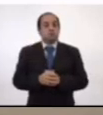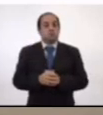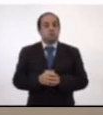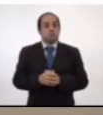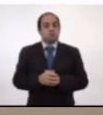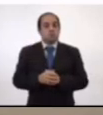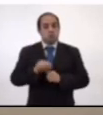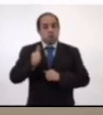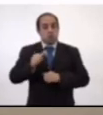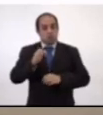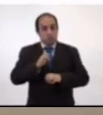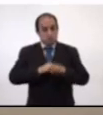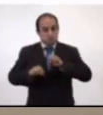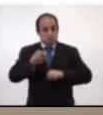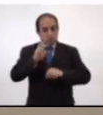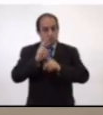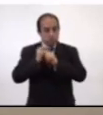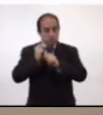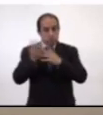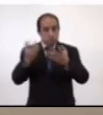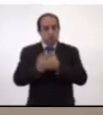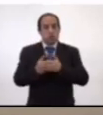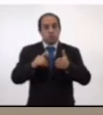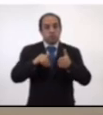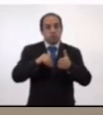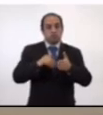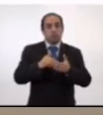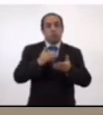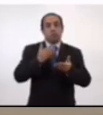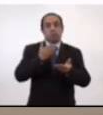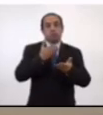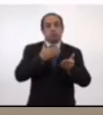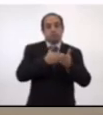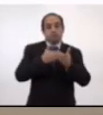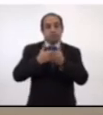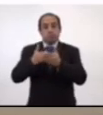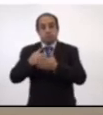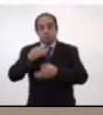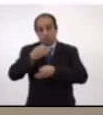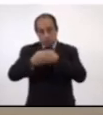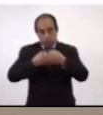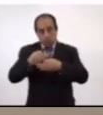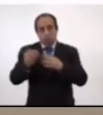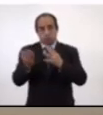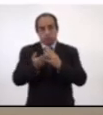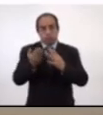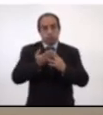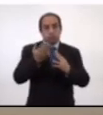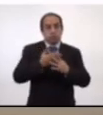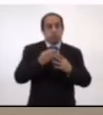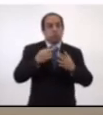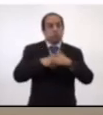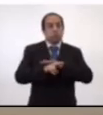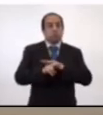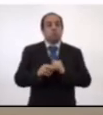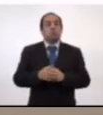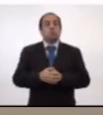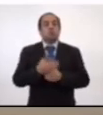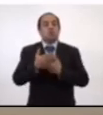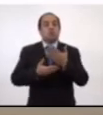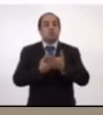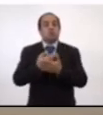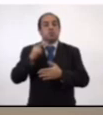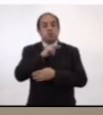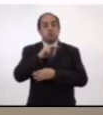de transporte que hacen la parada en todas las estaciones. El servicio express de Metrobús llega hasta Atlalilco y por